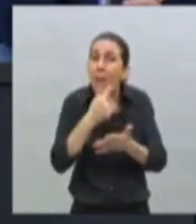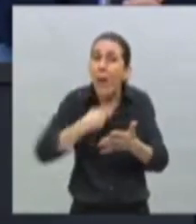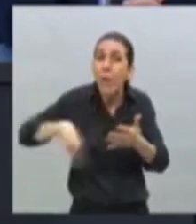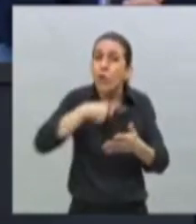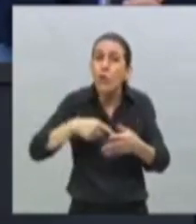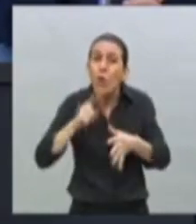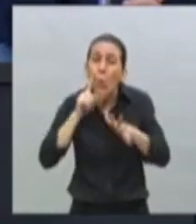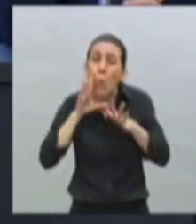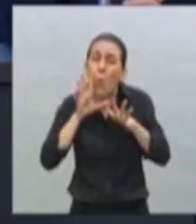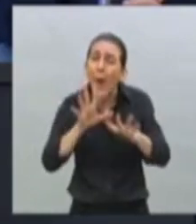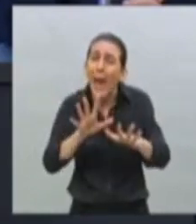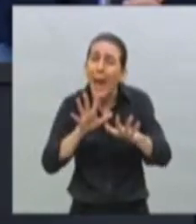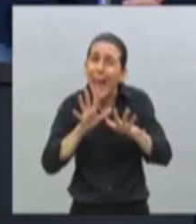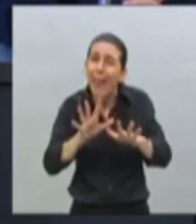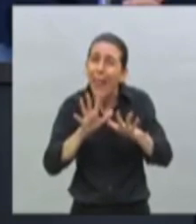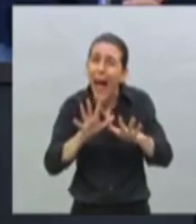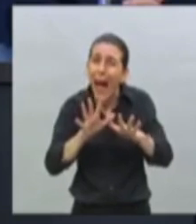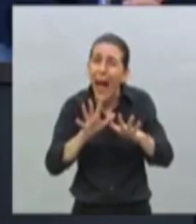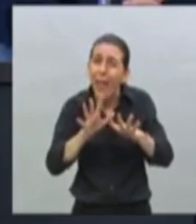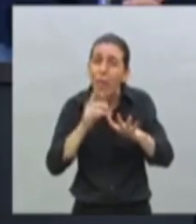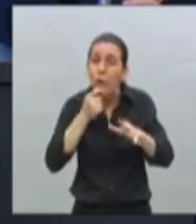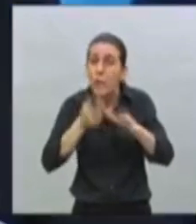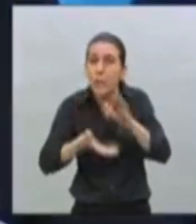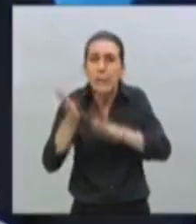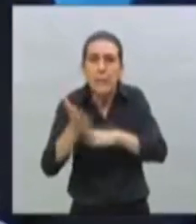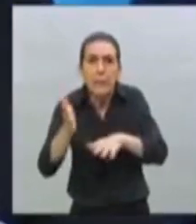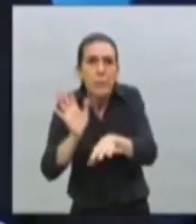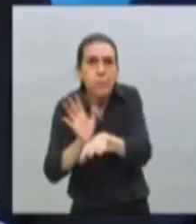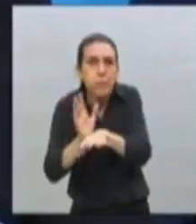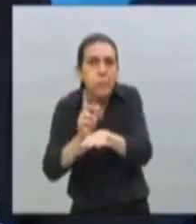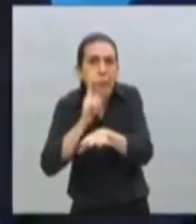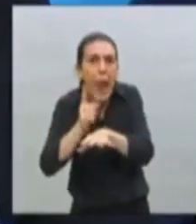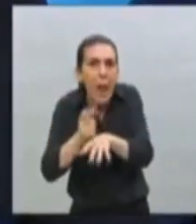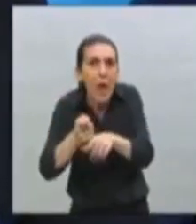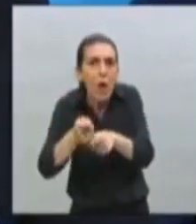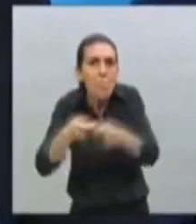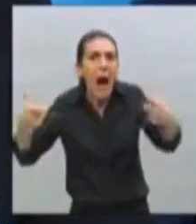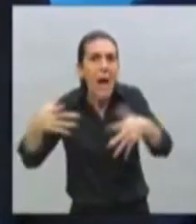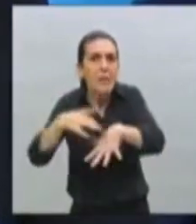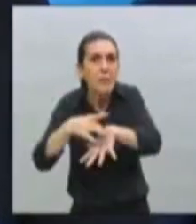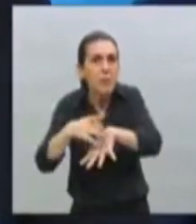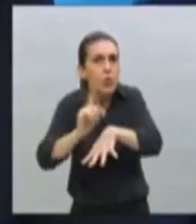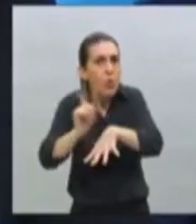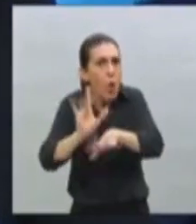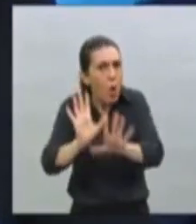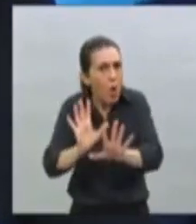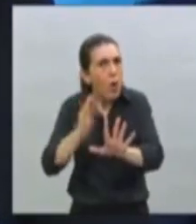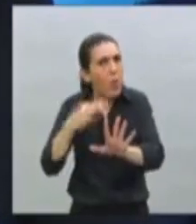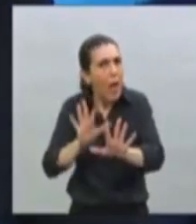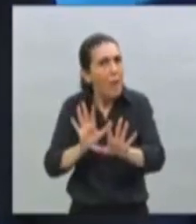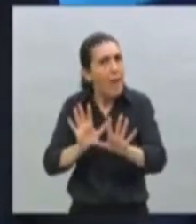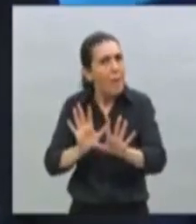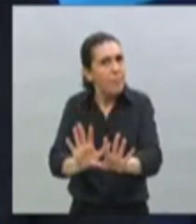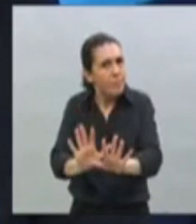de no exponer en riesgo a nadie, no aumentar el riesgo más de lo debido. Así